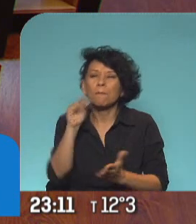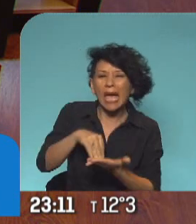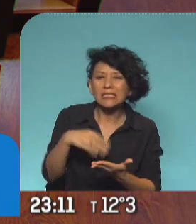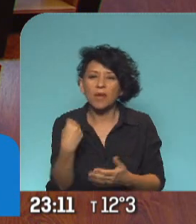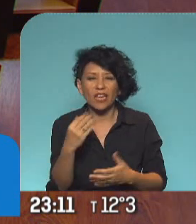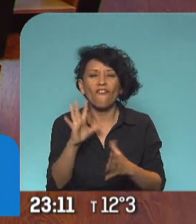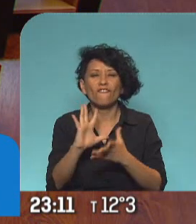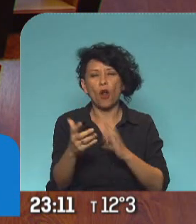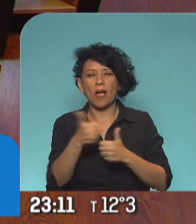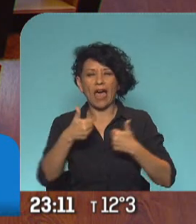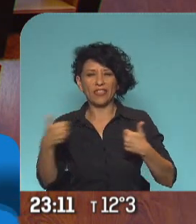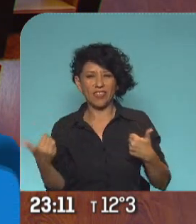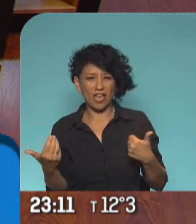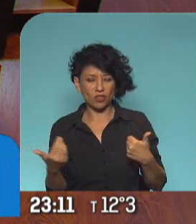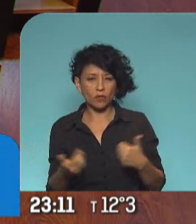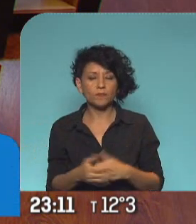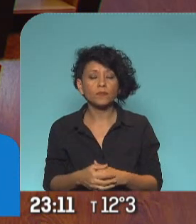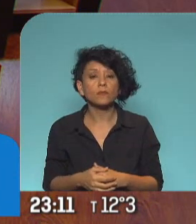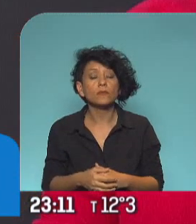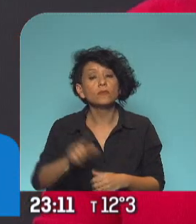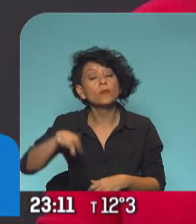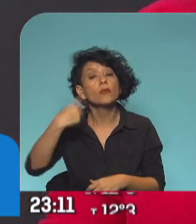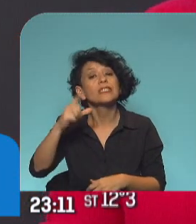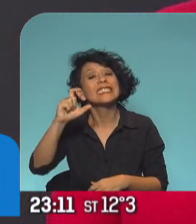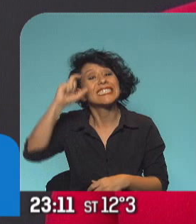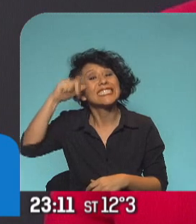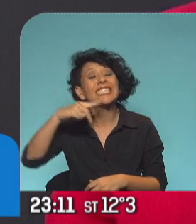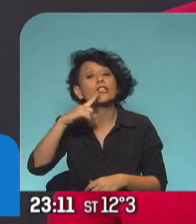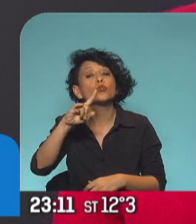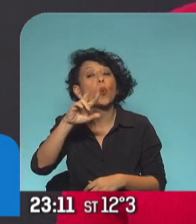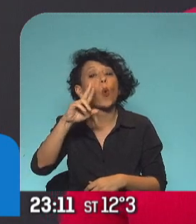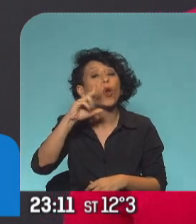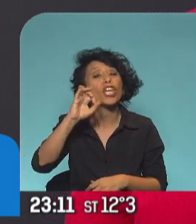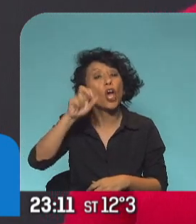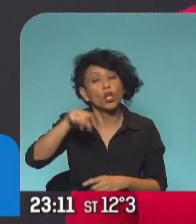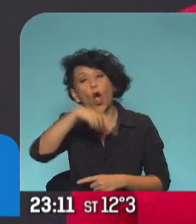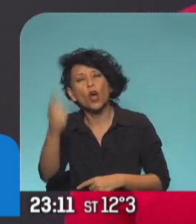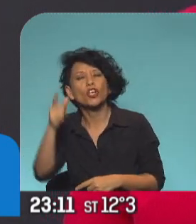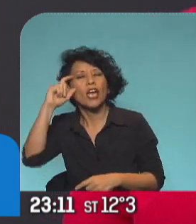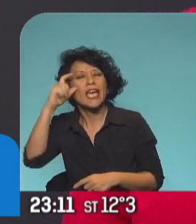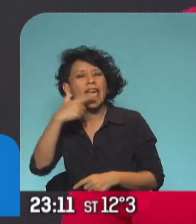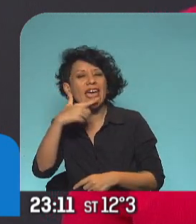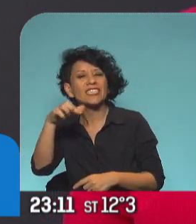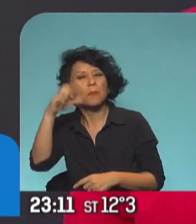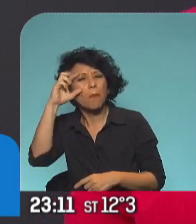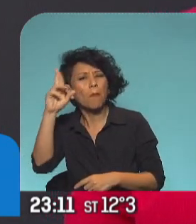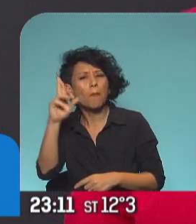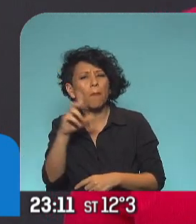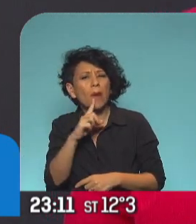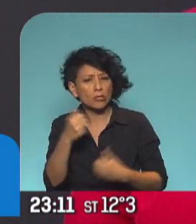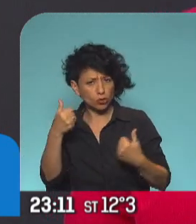candidato. Y después, bueno, Gómez, Centurión y Esper, como muy